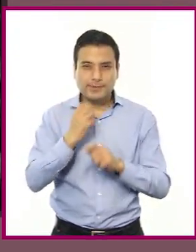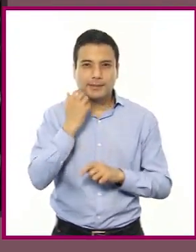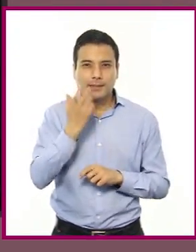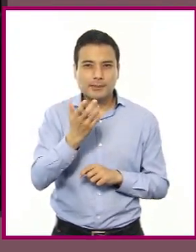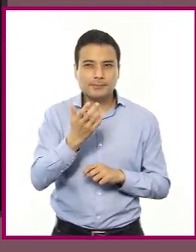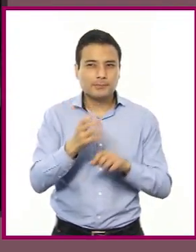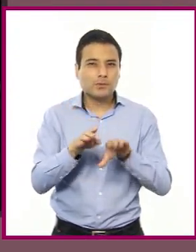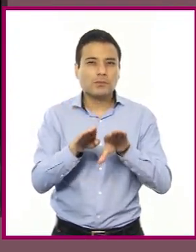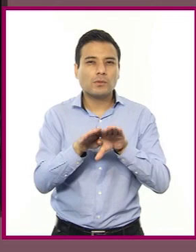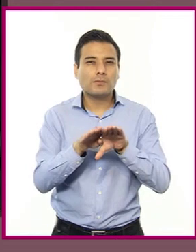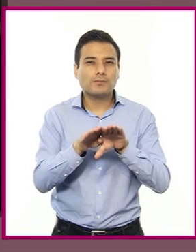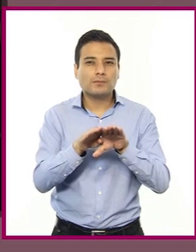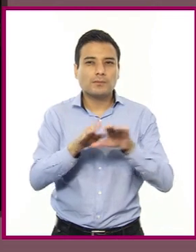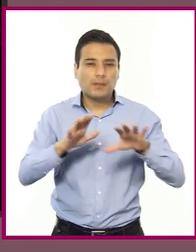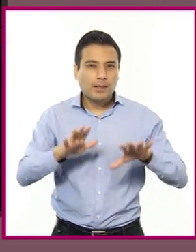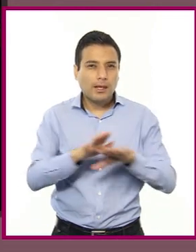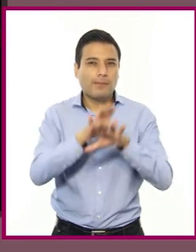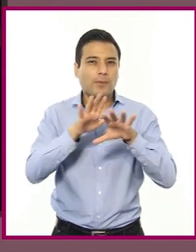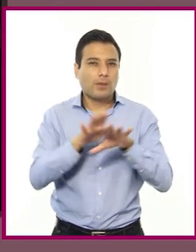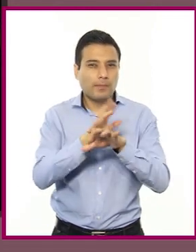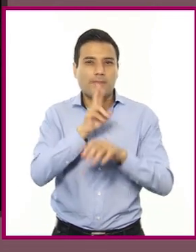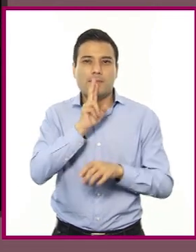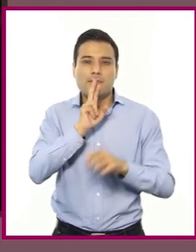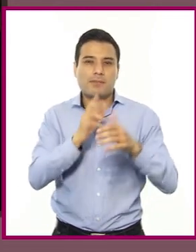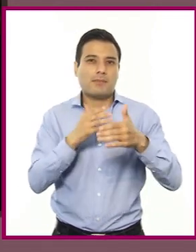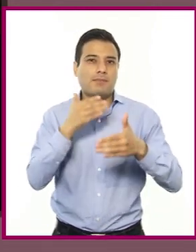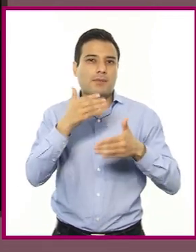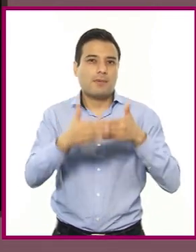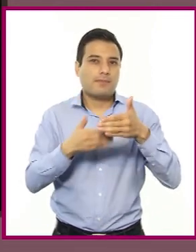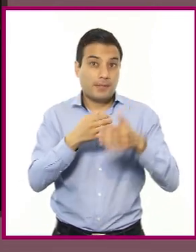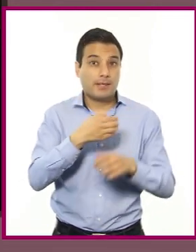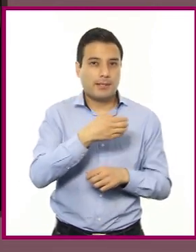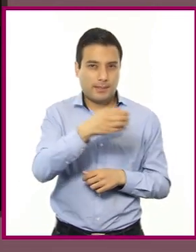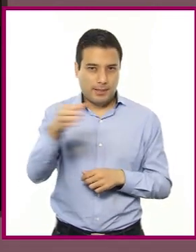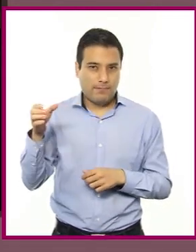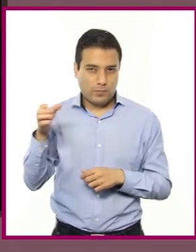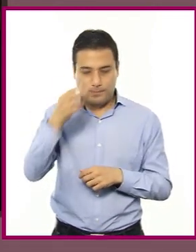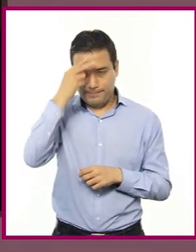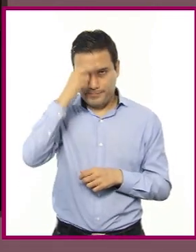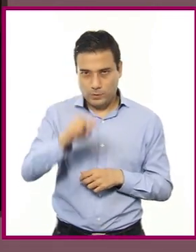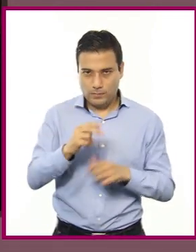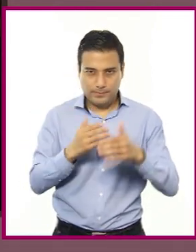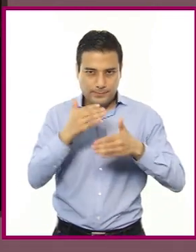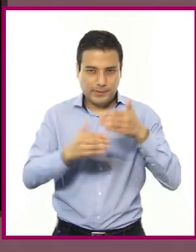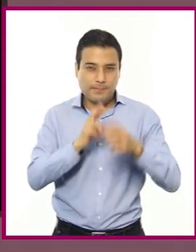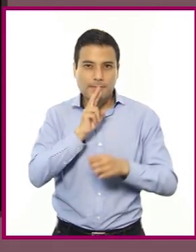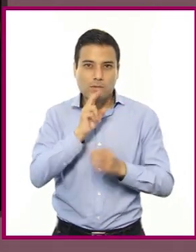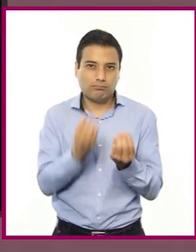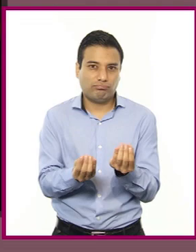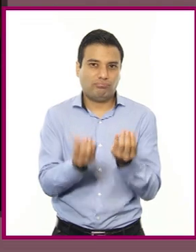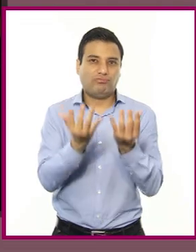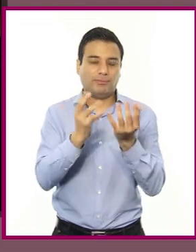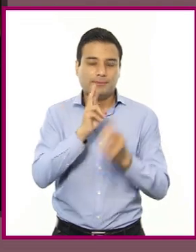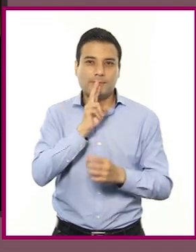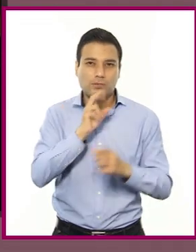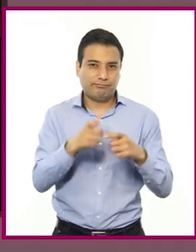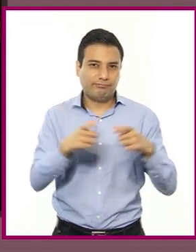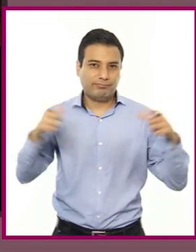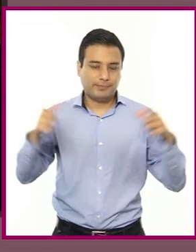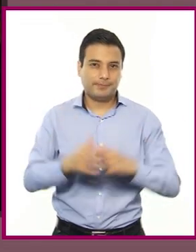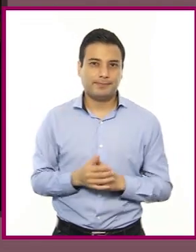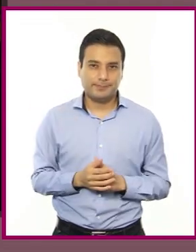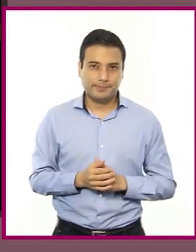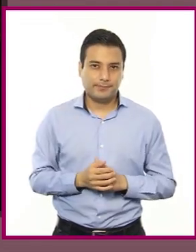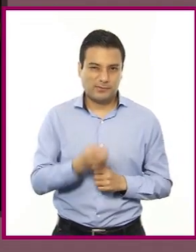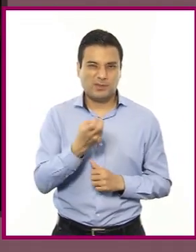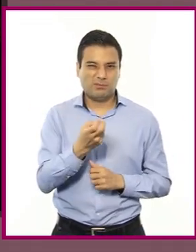incorporar los cambios, las mejoras sobre el campo mexicano para tratar de elevar la productividad. Esto ocurre en estos